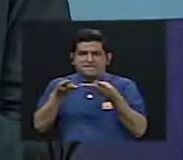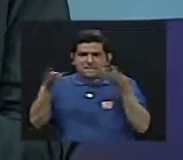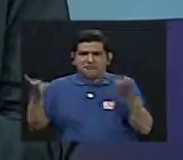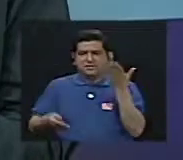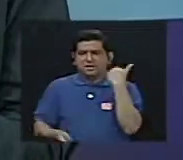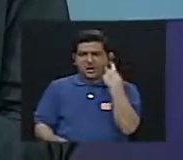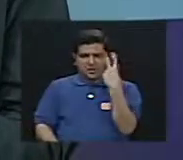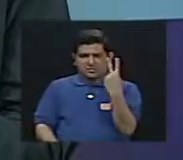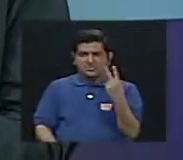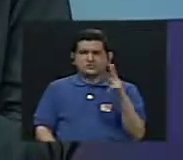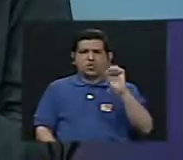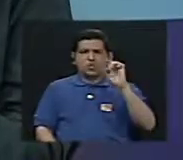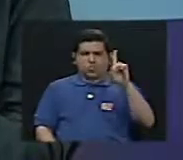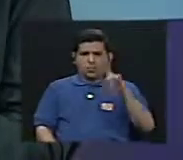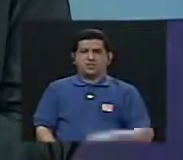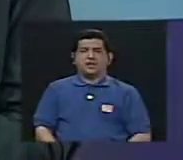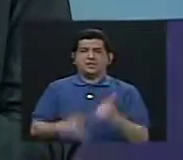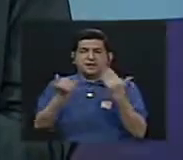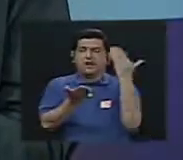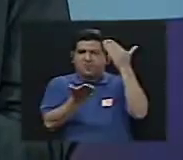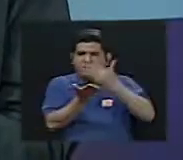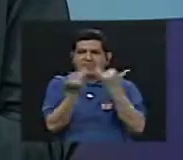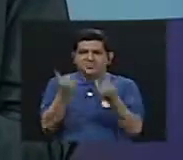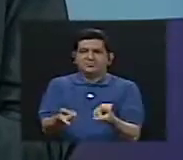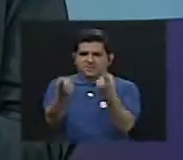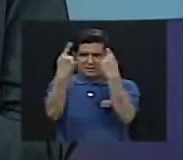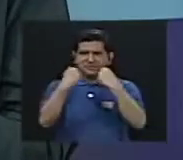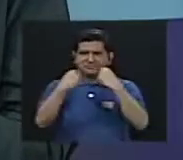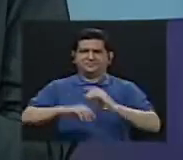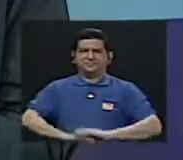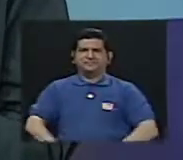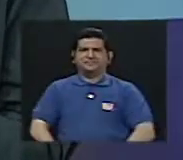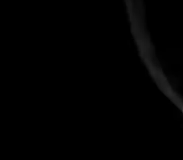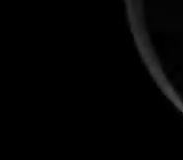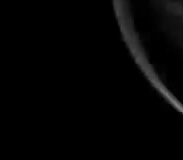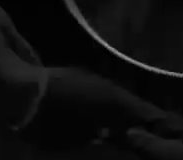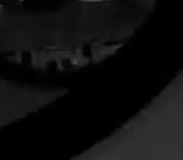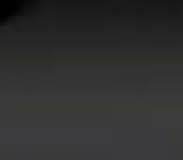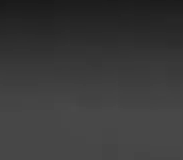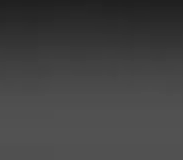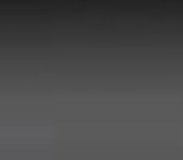materiales audiovisuales de la UNED. Vamos a una pausa, ya volvemos.